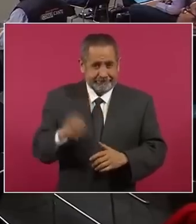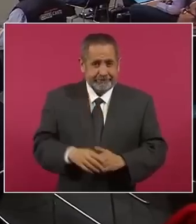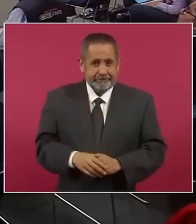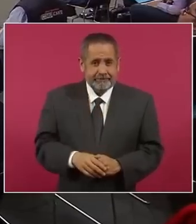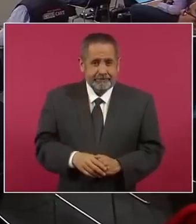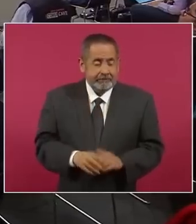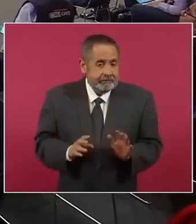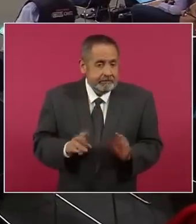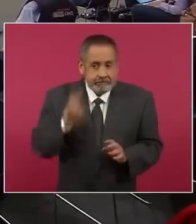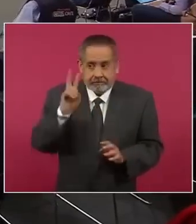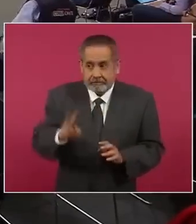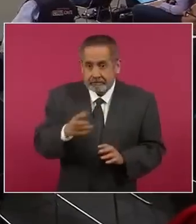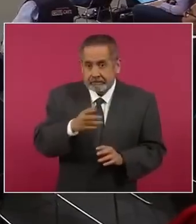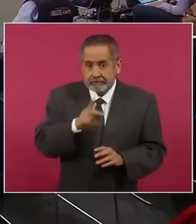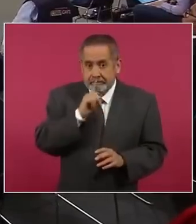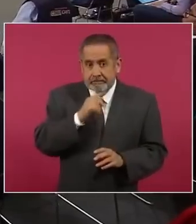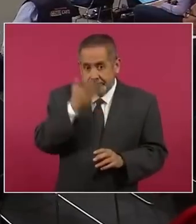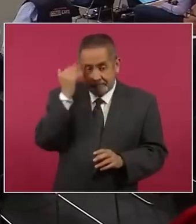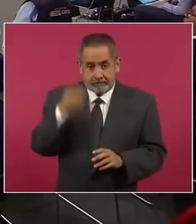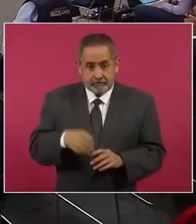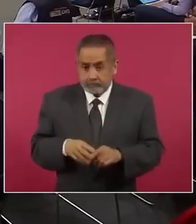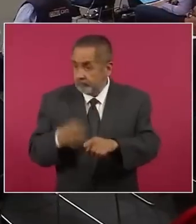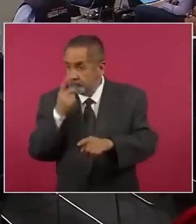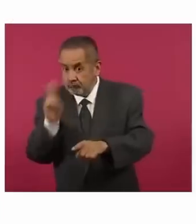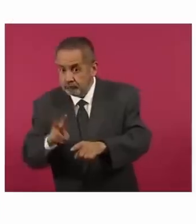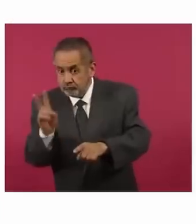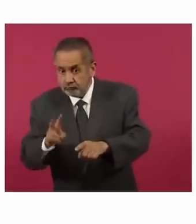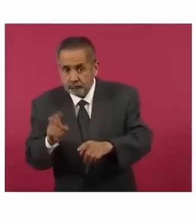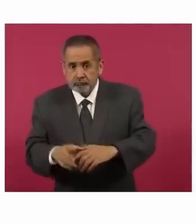¿Quién sabe si sea cierto? No, sí es verdad.